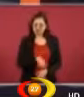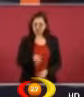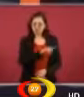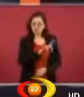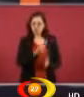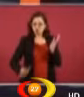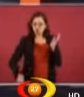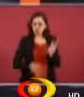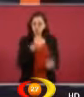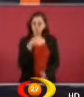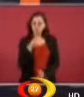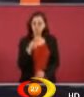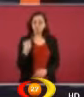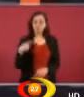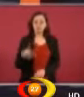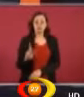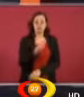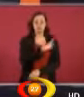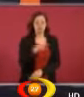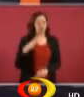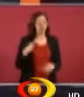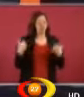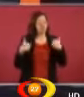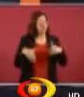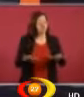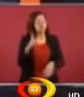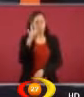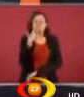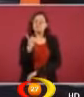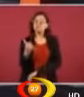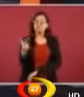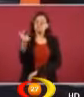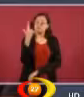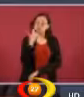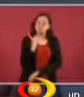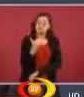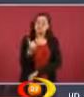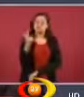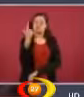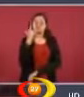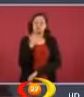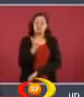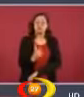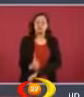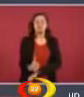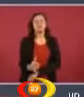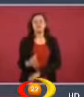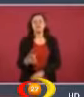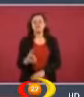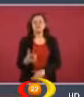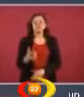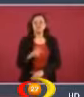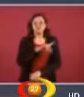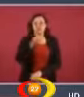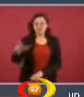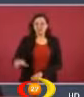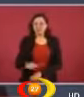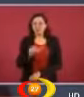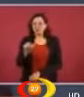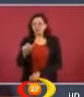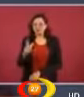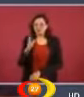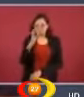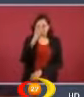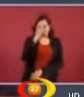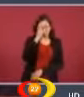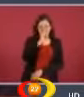y pasar mucha vergüenza para retroceder a los tiempos aciagos